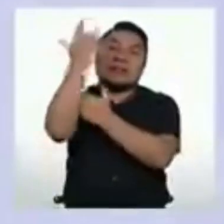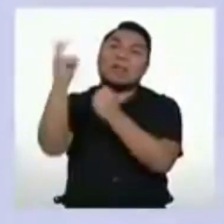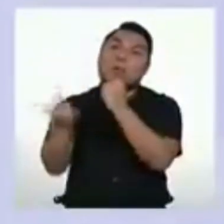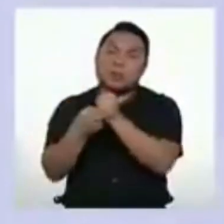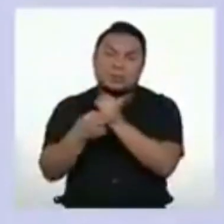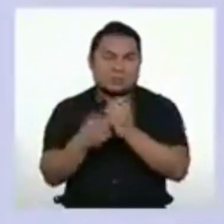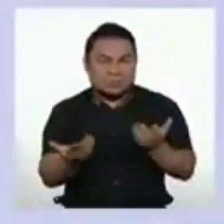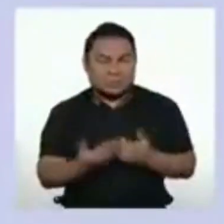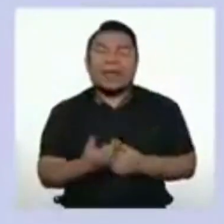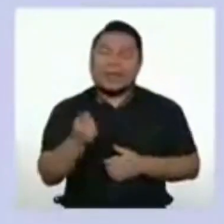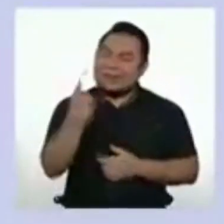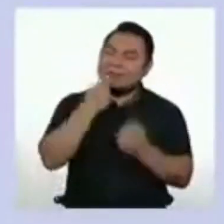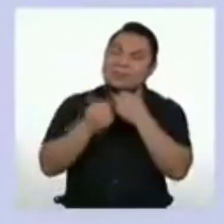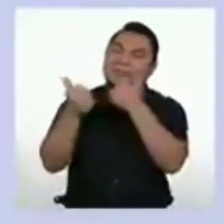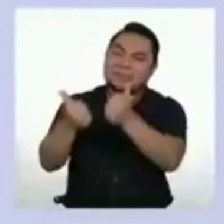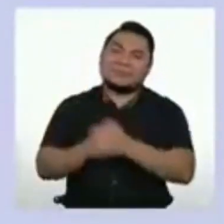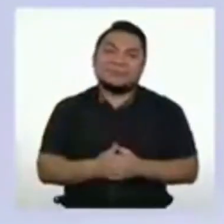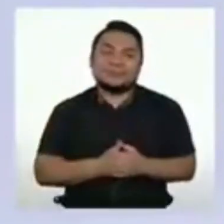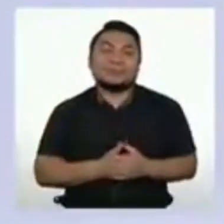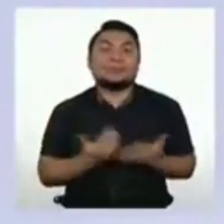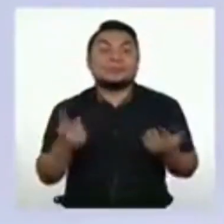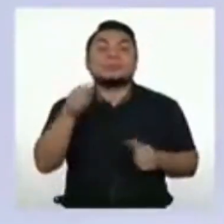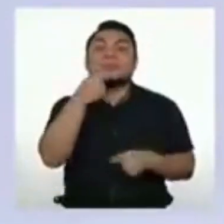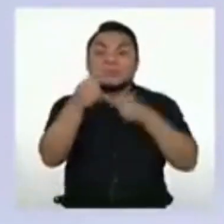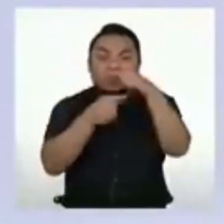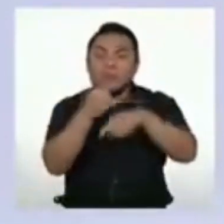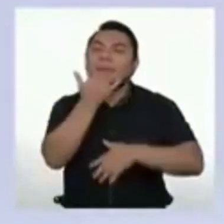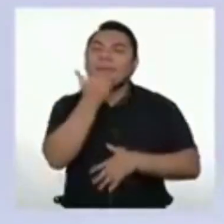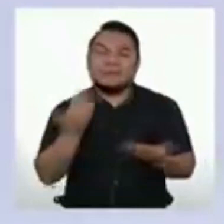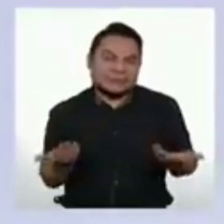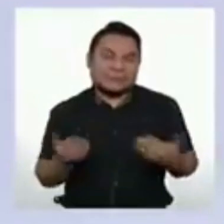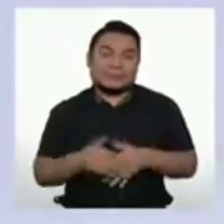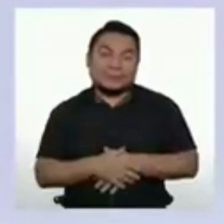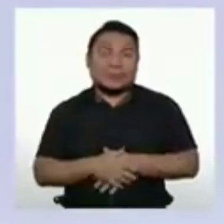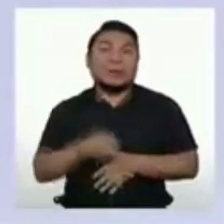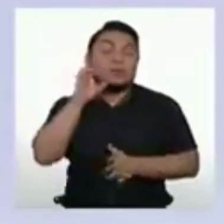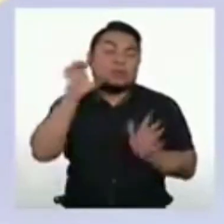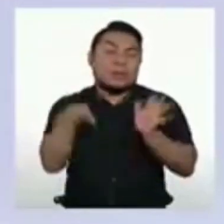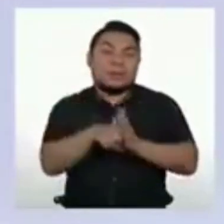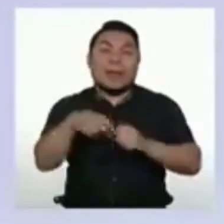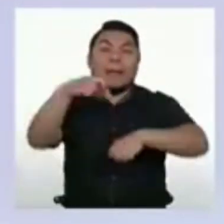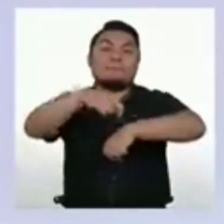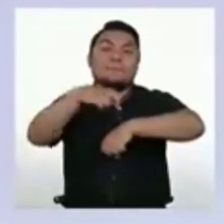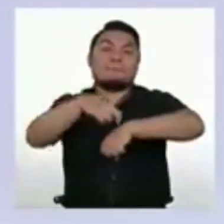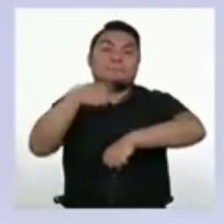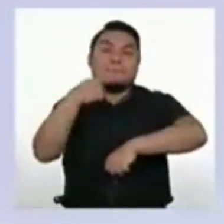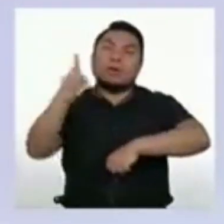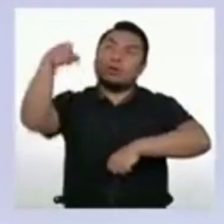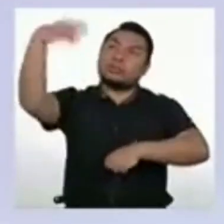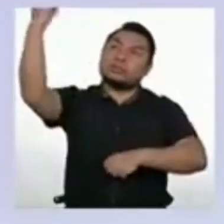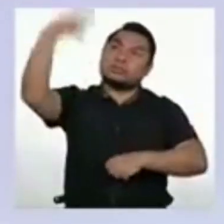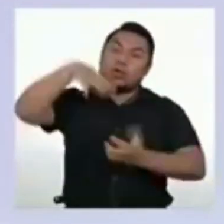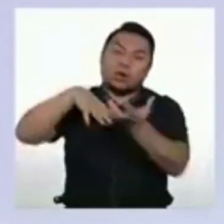guardarlo? Esa es una muy buena pregunta, Patricia. Te cuento lo que pasaría. Si dejamos las papas expuestas al